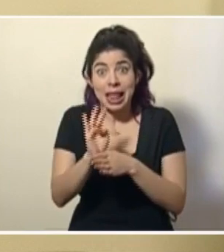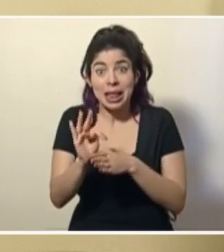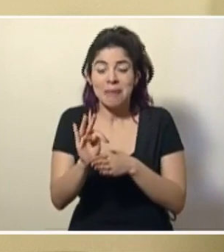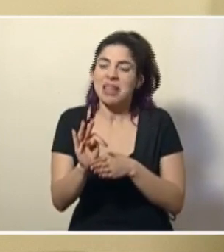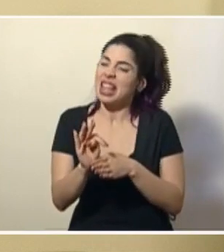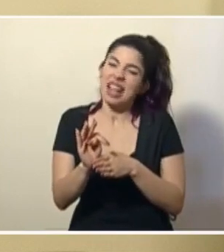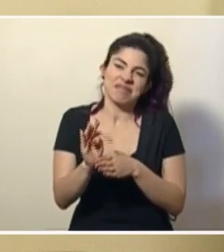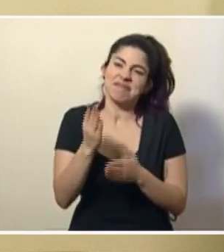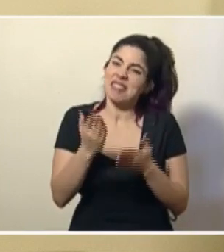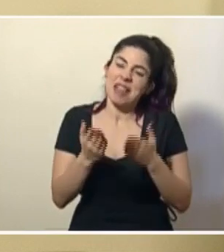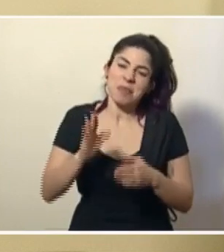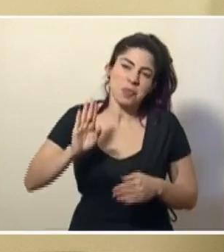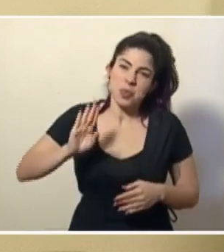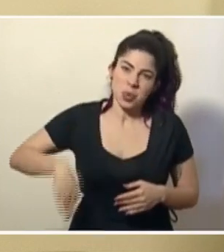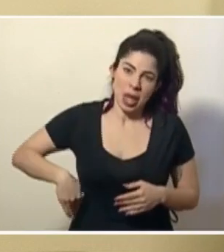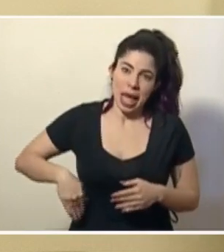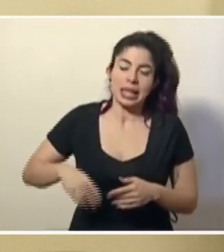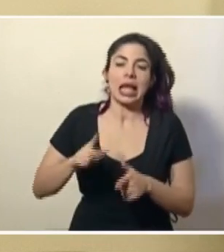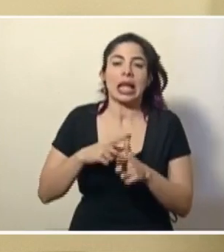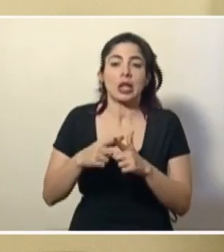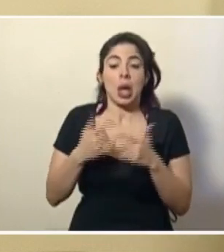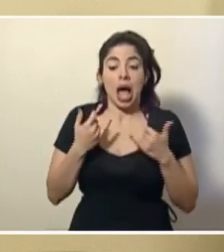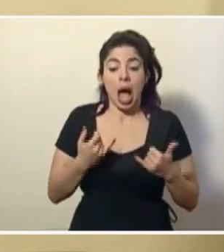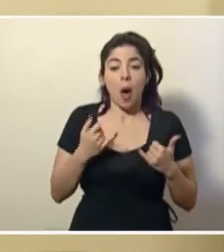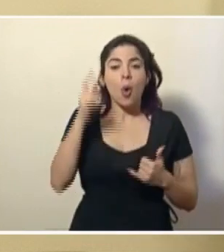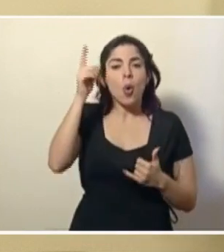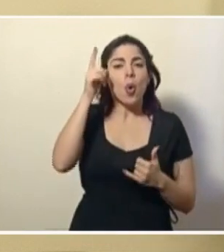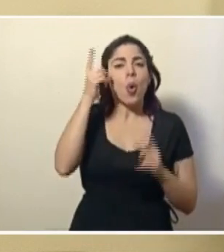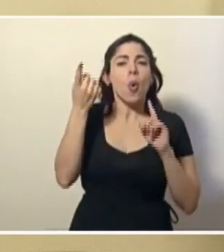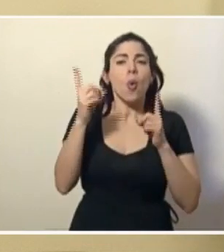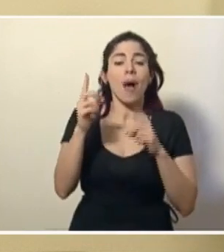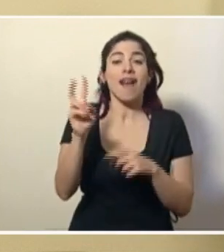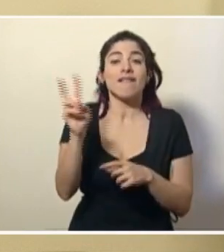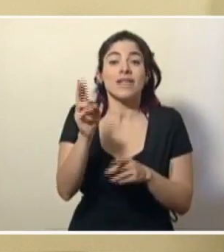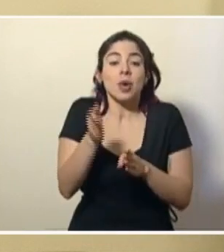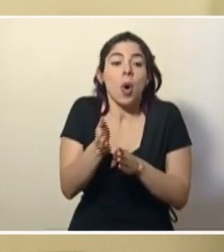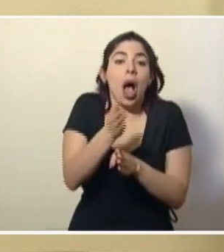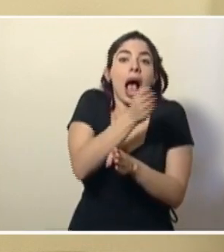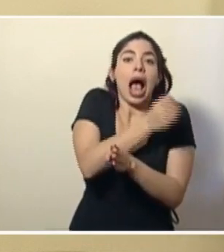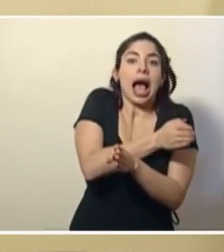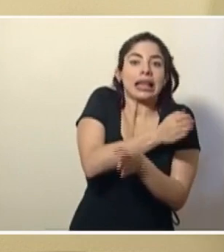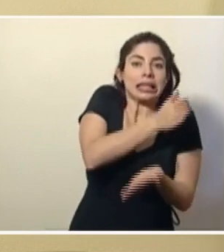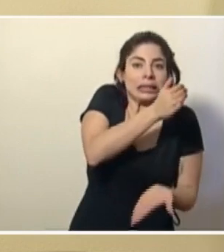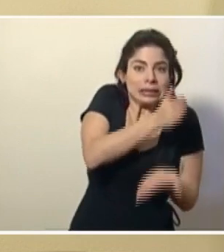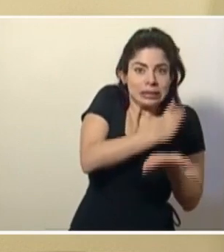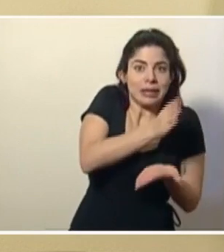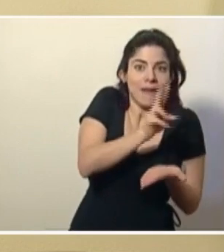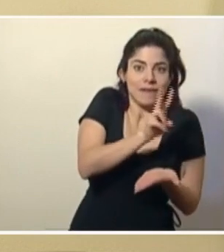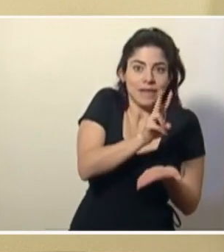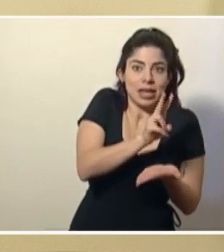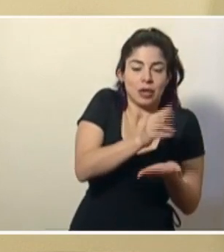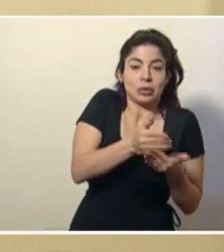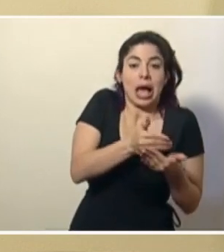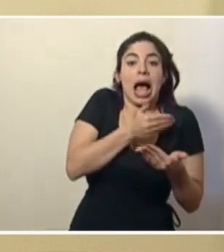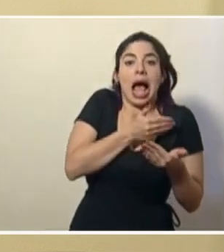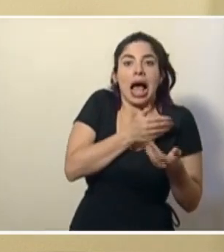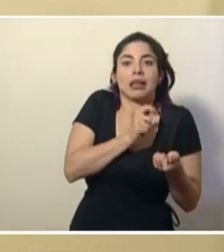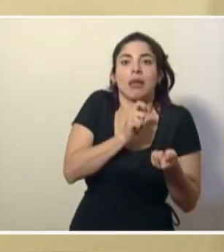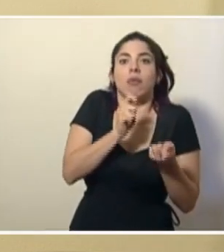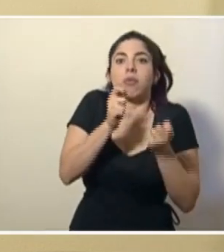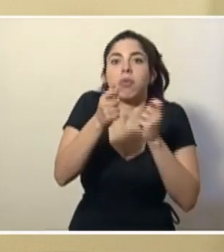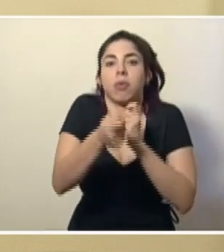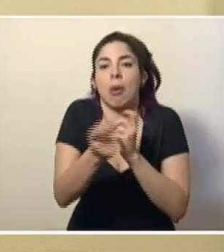terapia, posiblemente sea muy tarde. Entonces, la lógica de esto es frenar el virus en seco antes de que evolucione